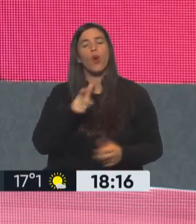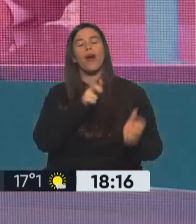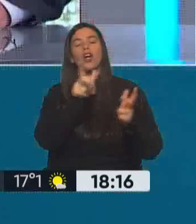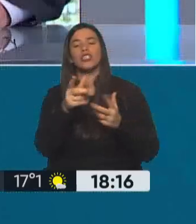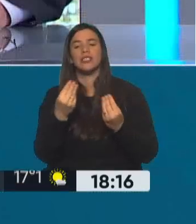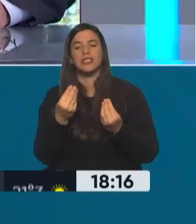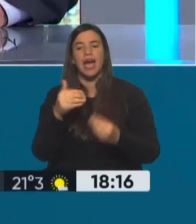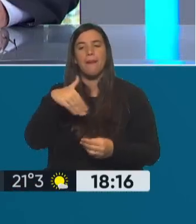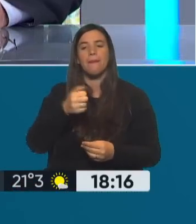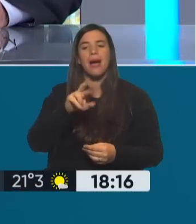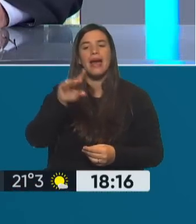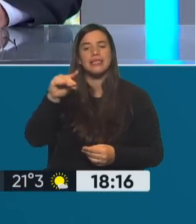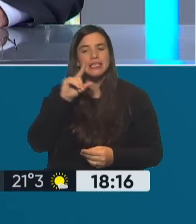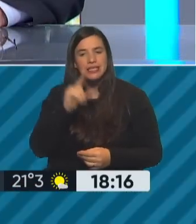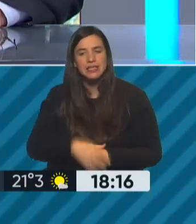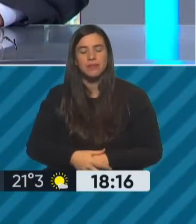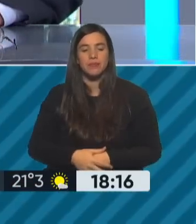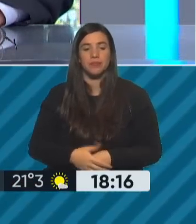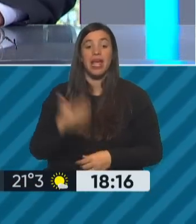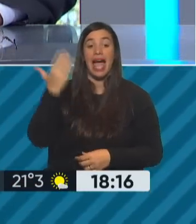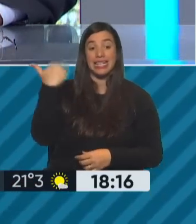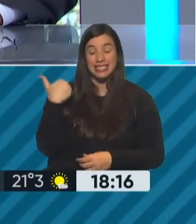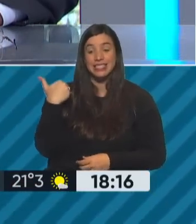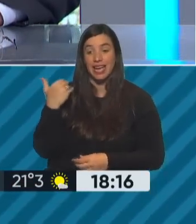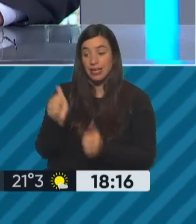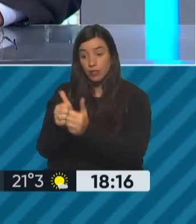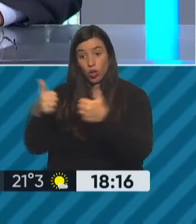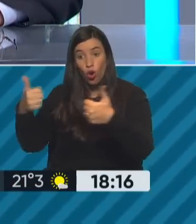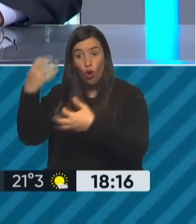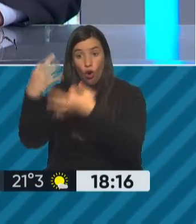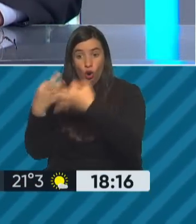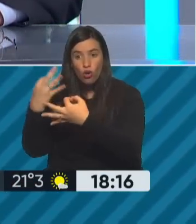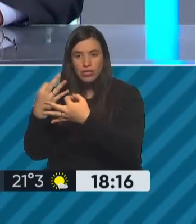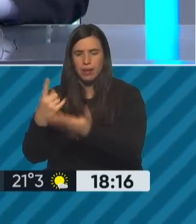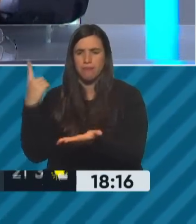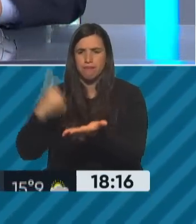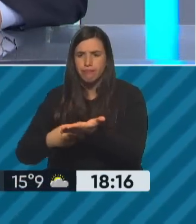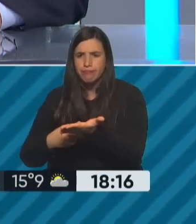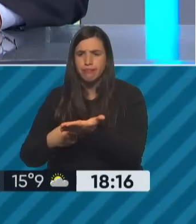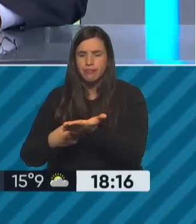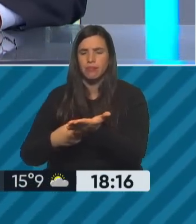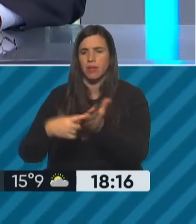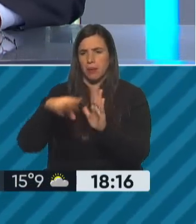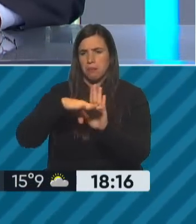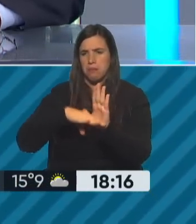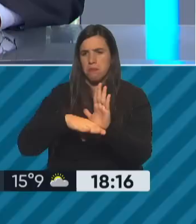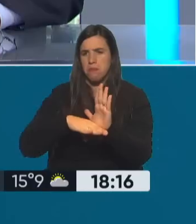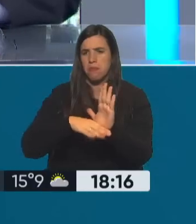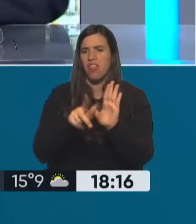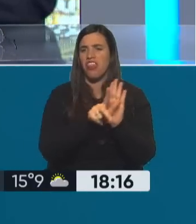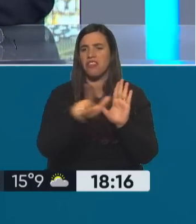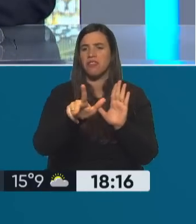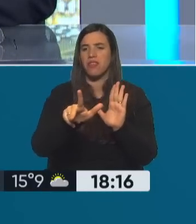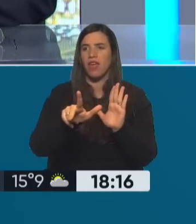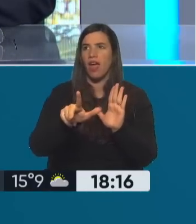en el momento en que la Corte sacaba estos fallos que prohibían la elección Sí. en Tucumán y en San Juan, Sí, ¿qué pasó?